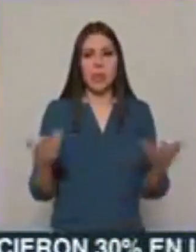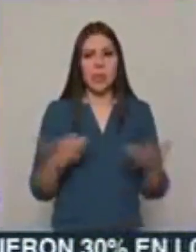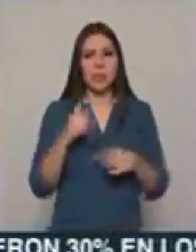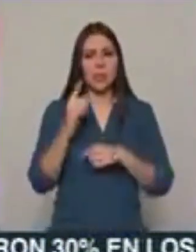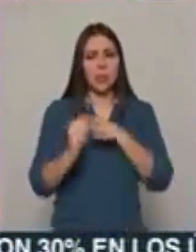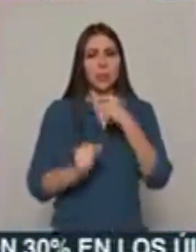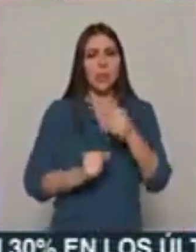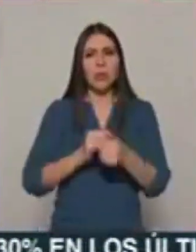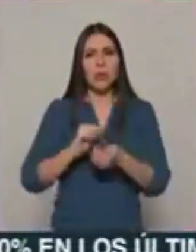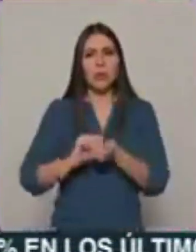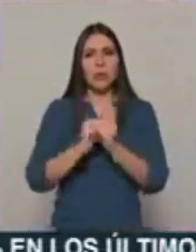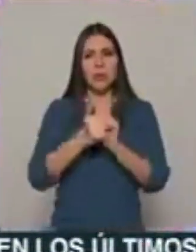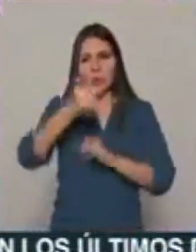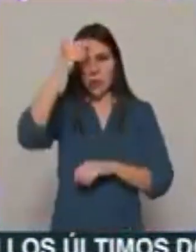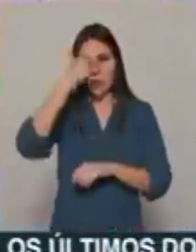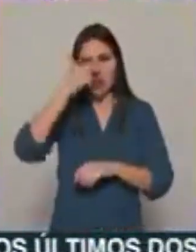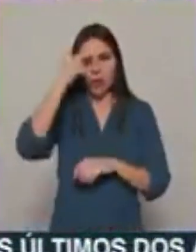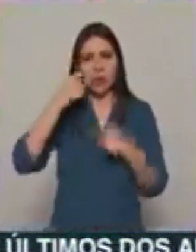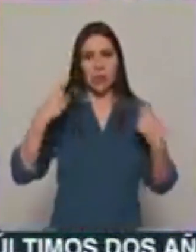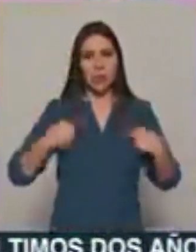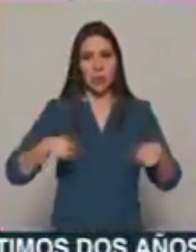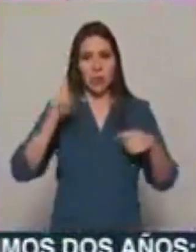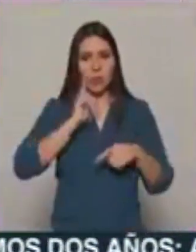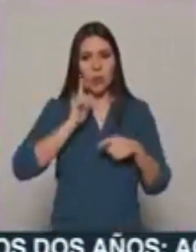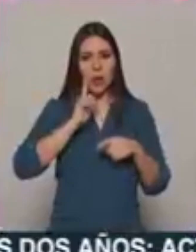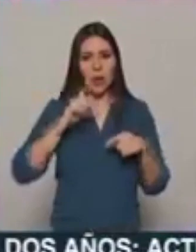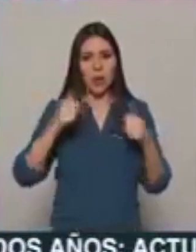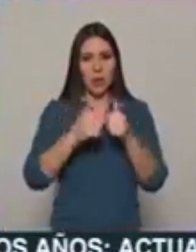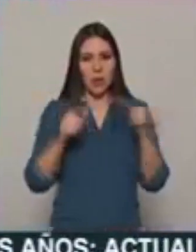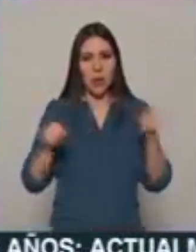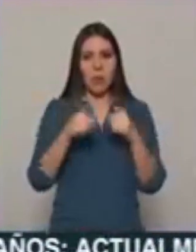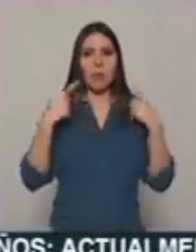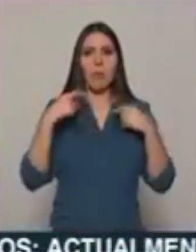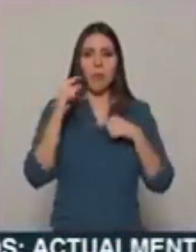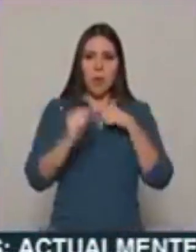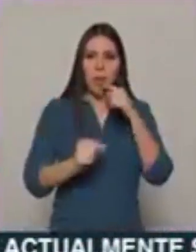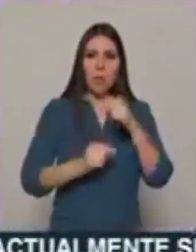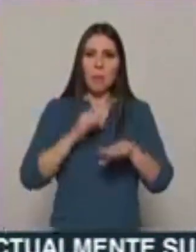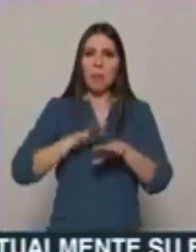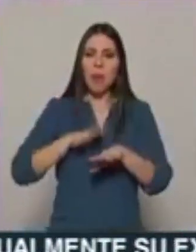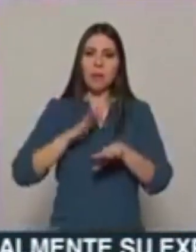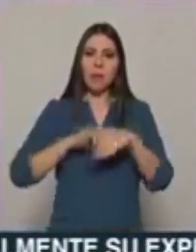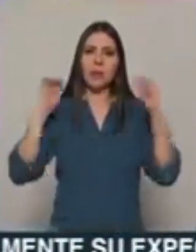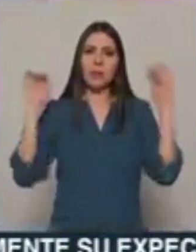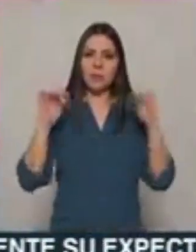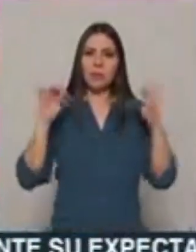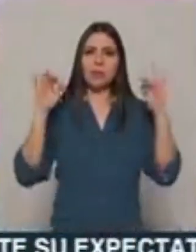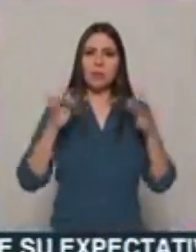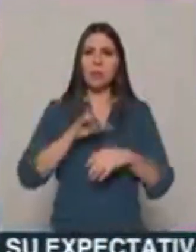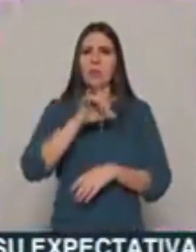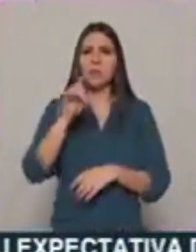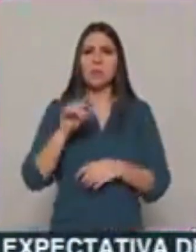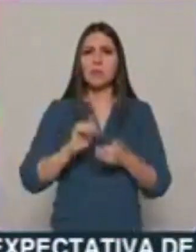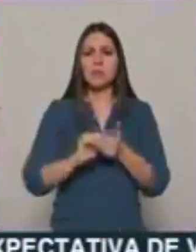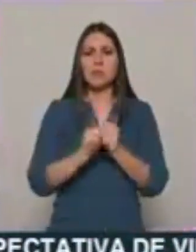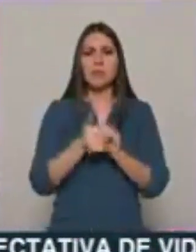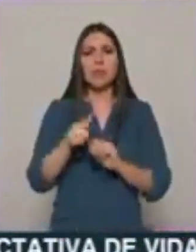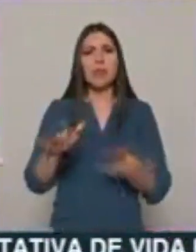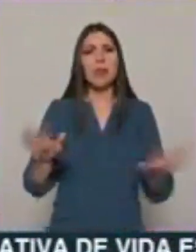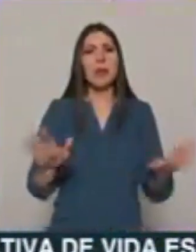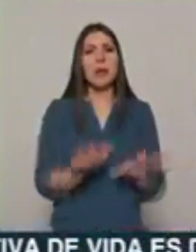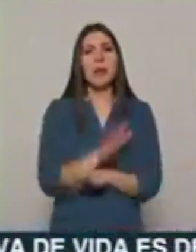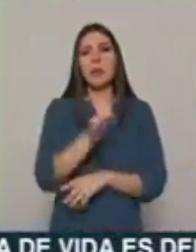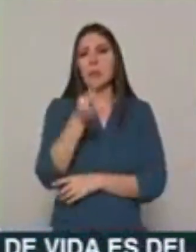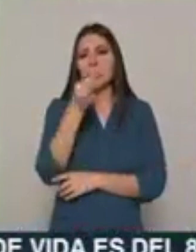las noches Now Girls Rule empezaba a ir más gente como a ver qué era lo que estaba pasando. Y después dije, no, es que esto solo va a cambiar